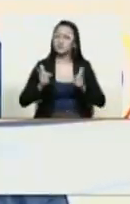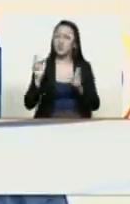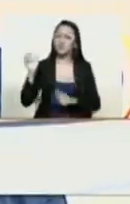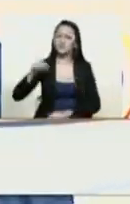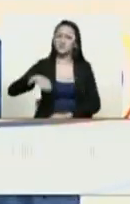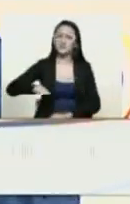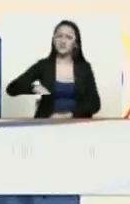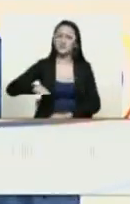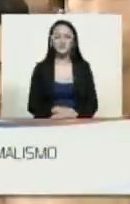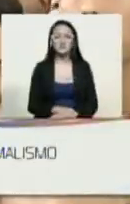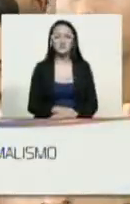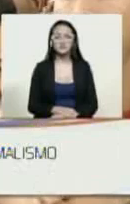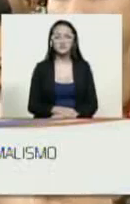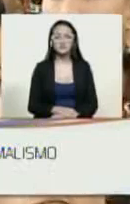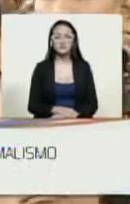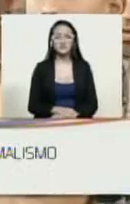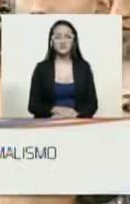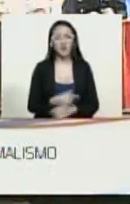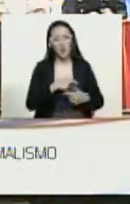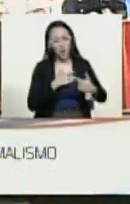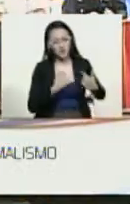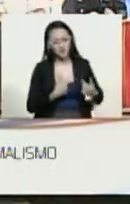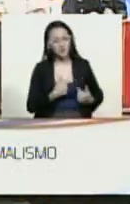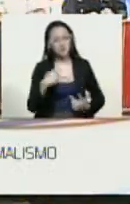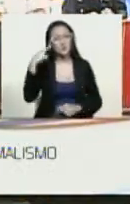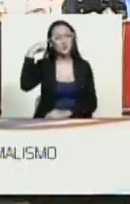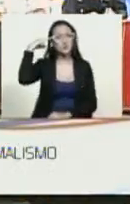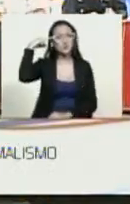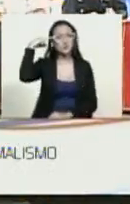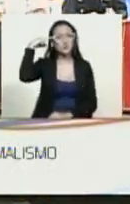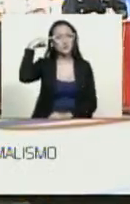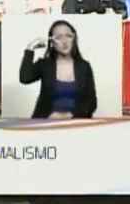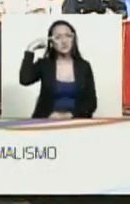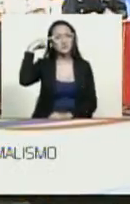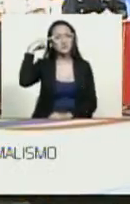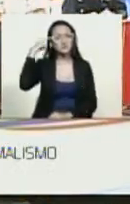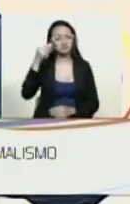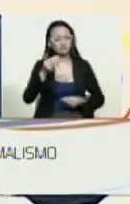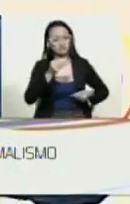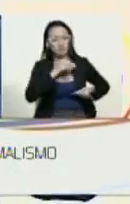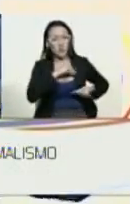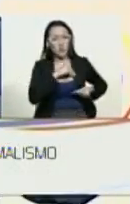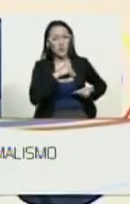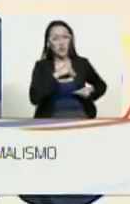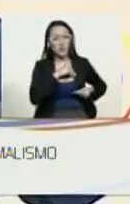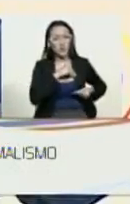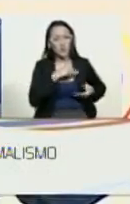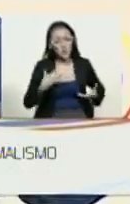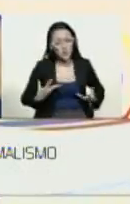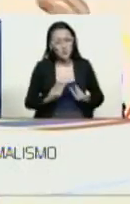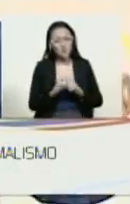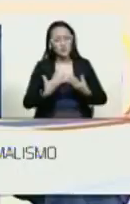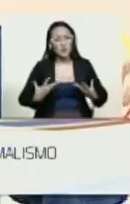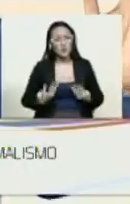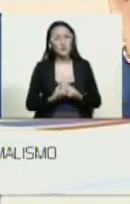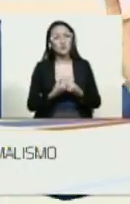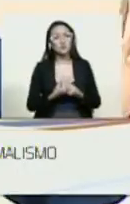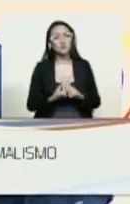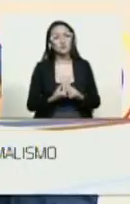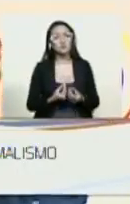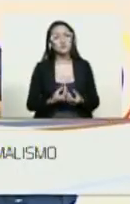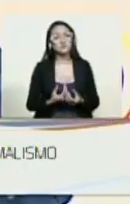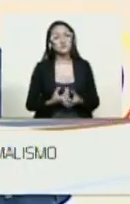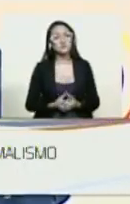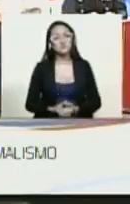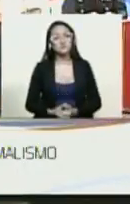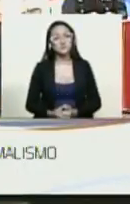posible. Metamos eso aquí en el corazón. Pongamos eso aquí, juntos, juntos y juntas.